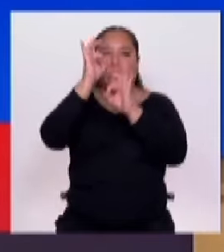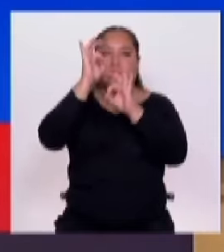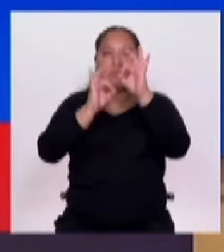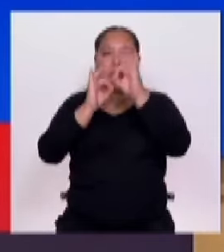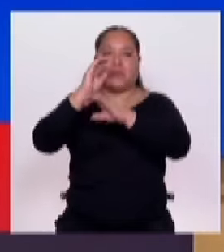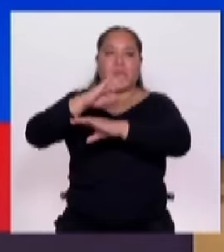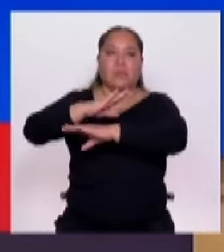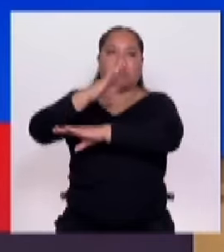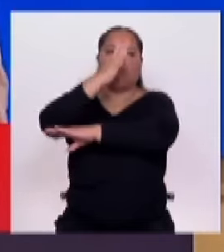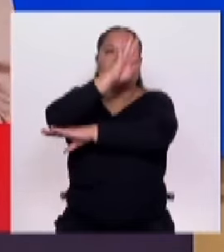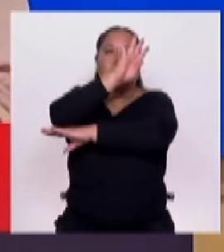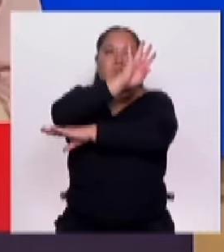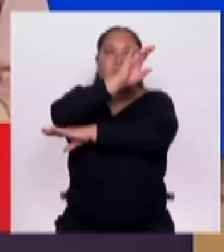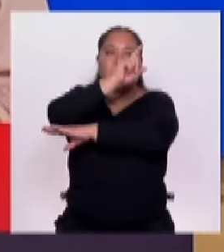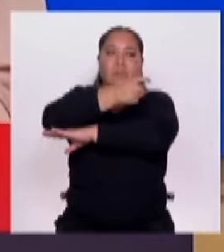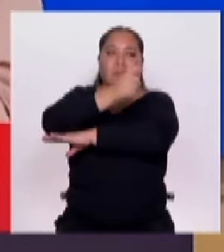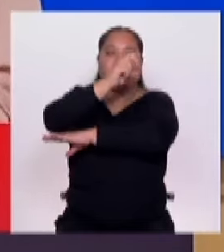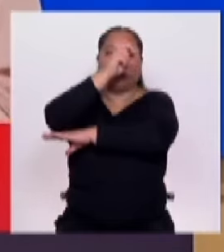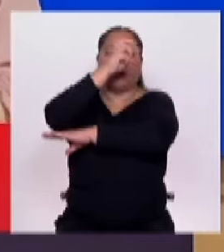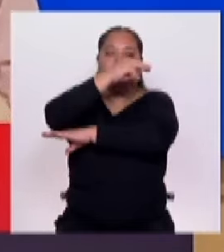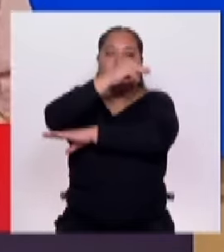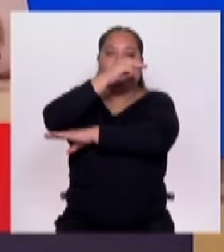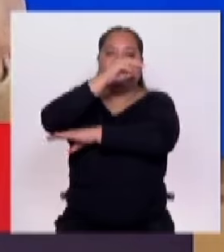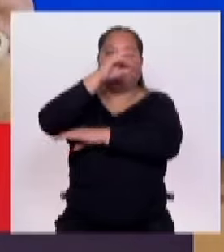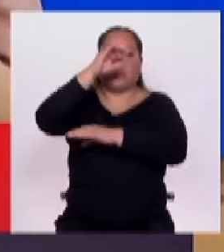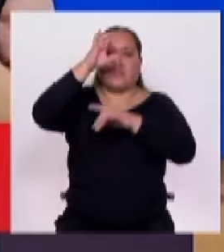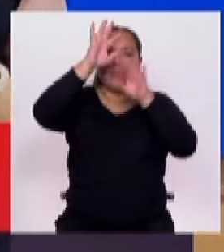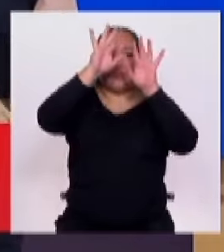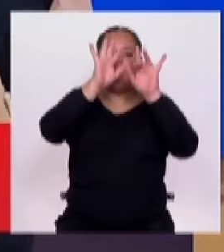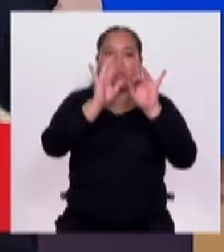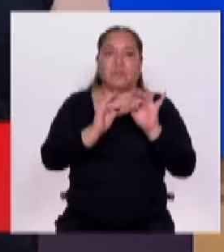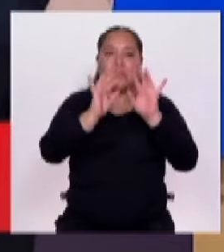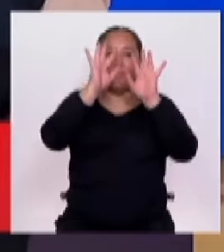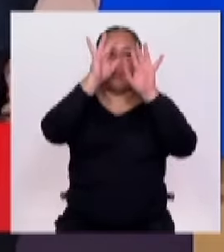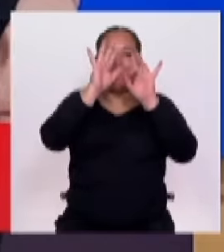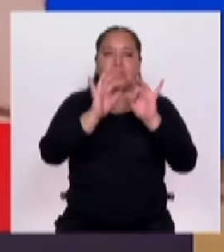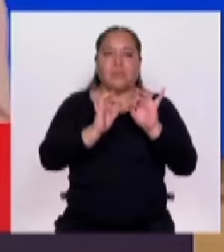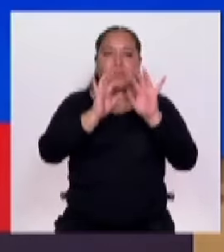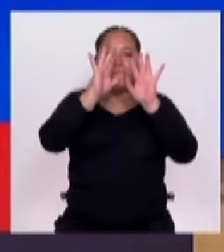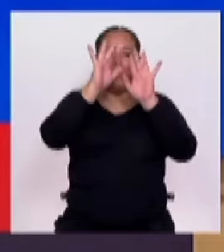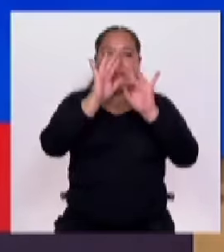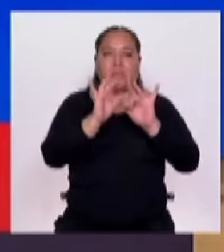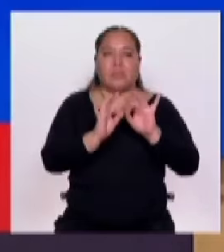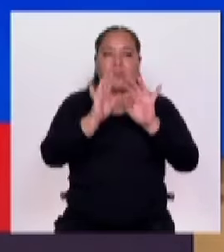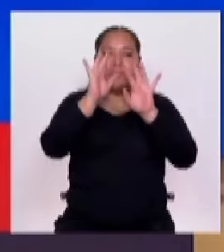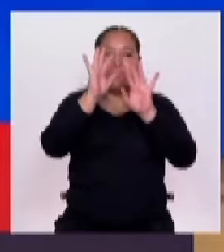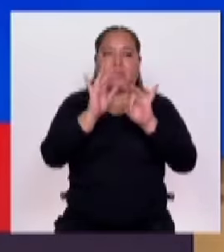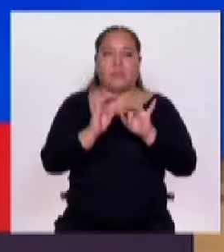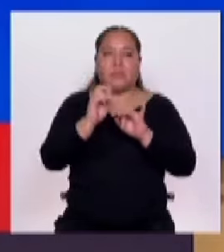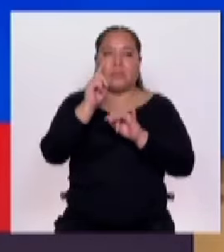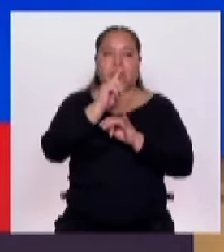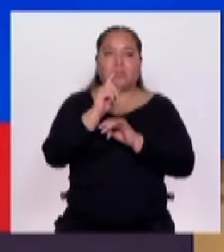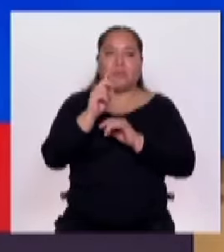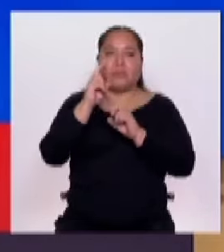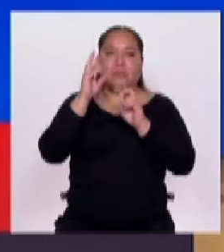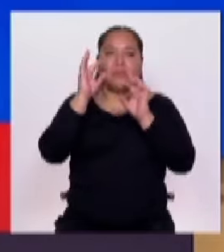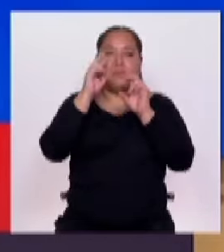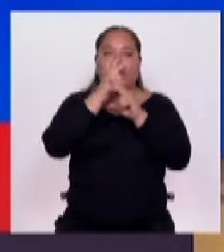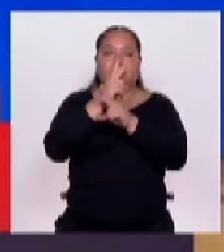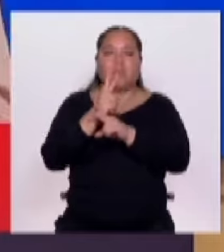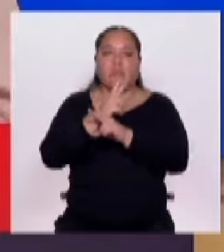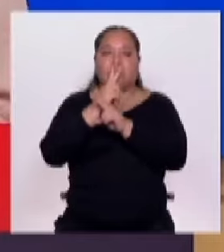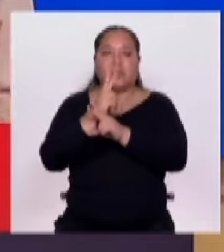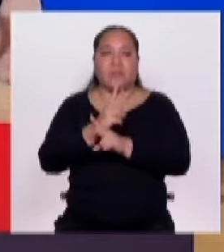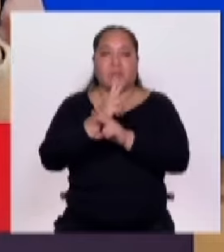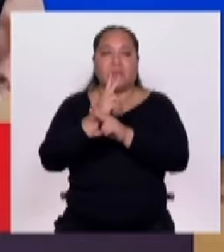m Nevadas ante esto hay que tomar las debidas precauciones del caso principalmente no exponerse a las descargas eléctricas hay que tratar de